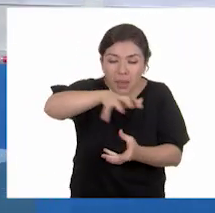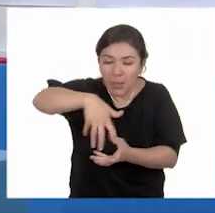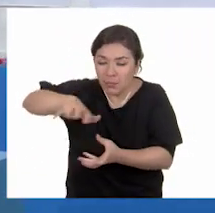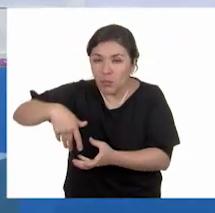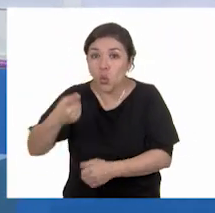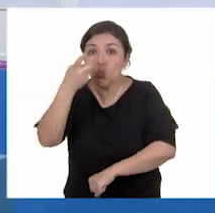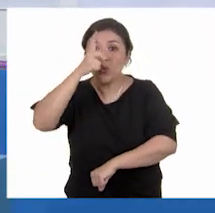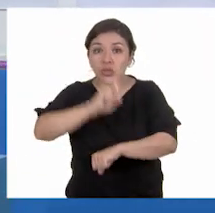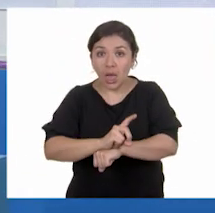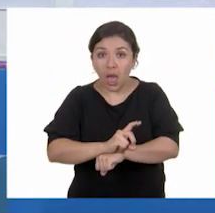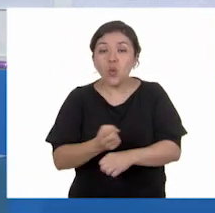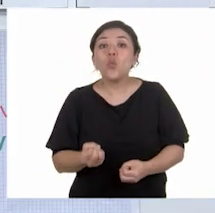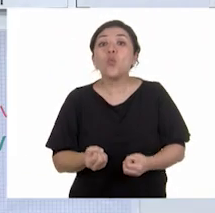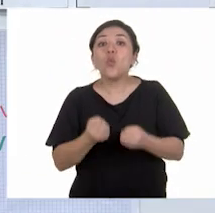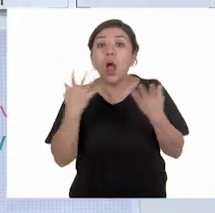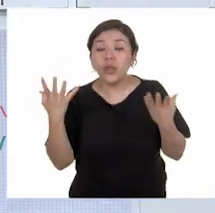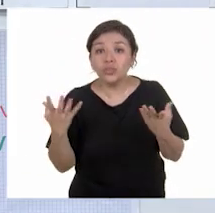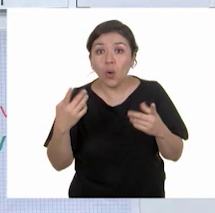recolectados